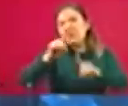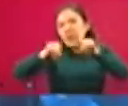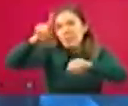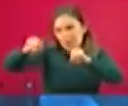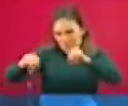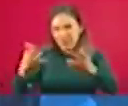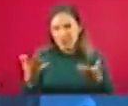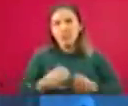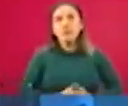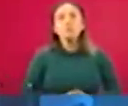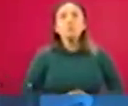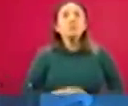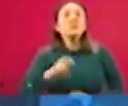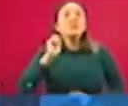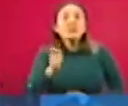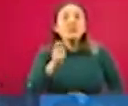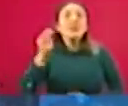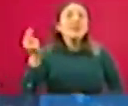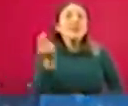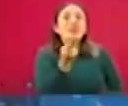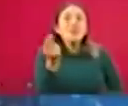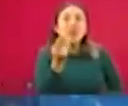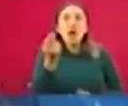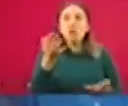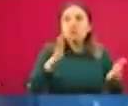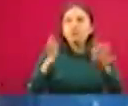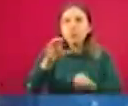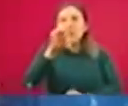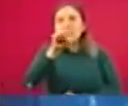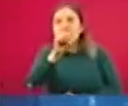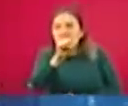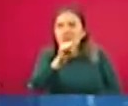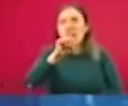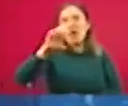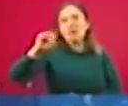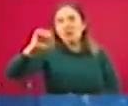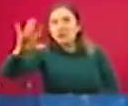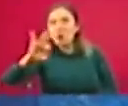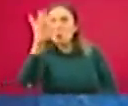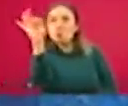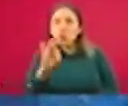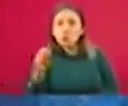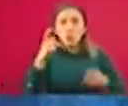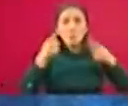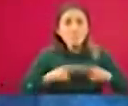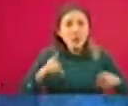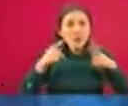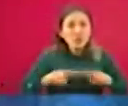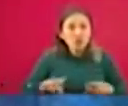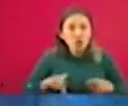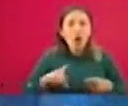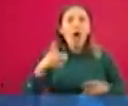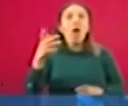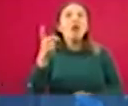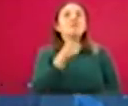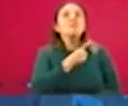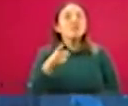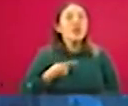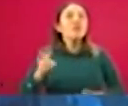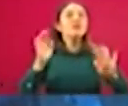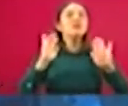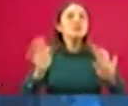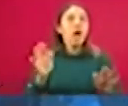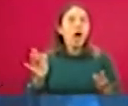que no van a llegar a las consultas, igual que en Estados Unidos o en Italia o en España o en Francia o en Canadá o en cualquier otro